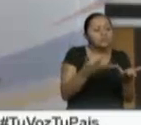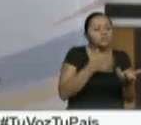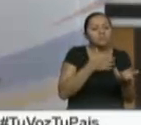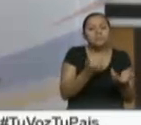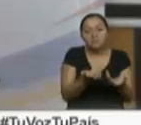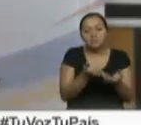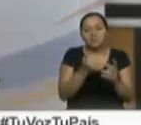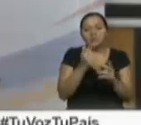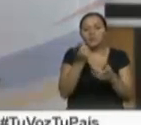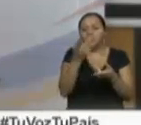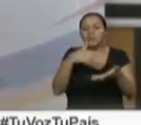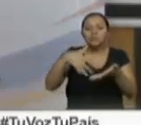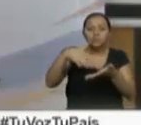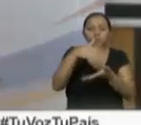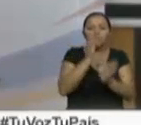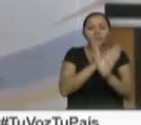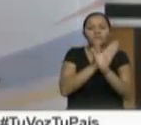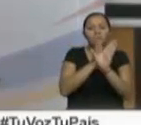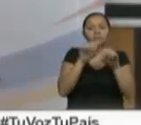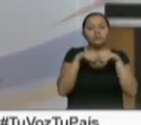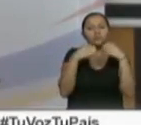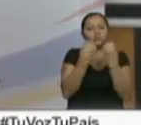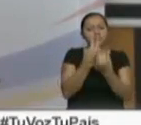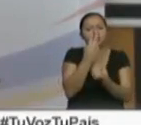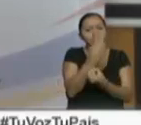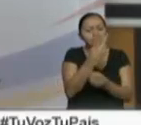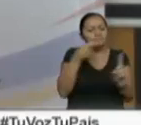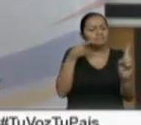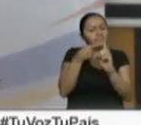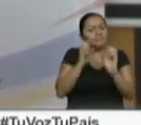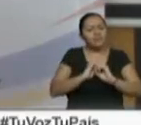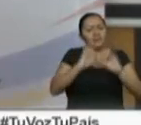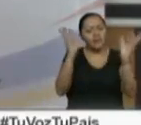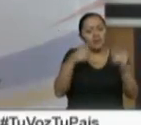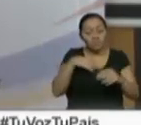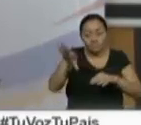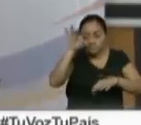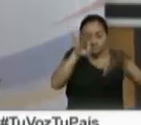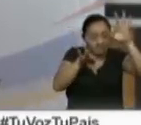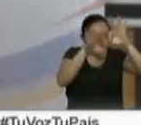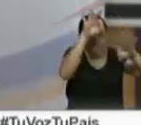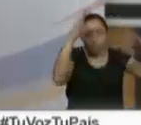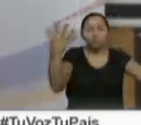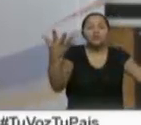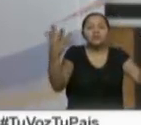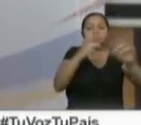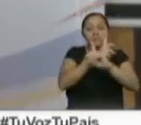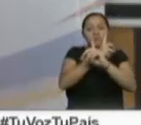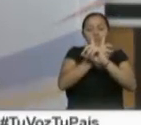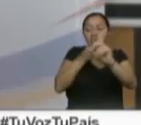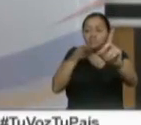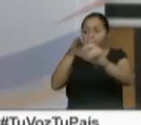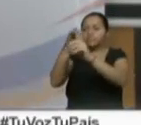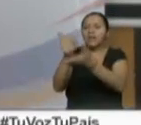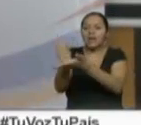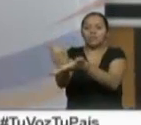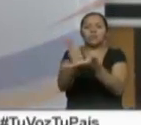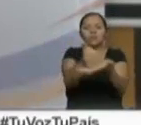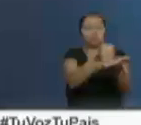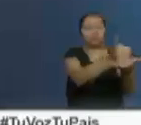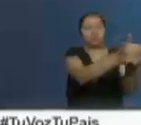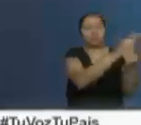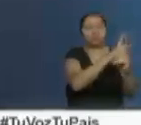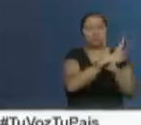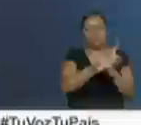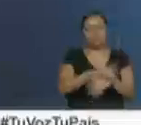y qué necesitan. Tres preguntas claves para un diagnóstico biopsicosocial y llegar al territorio de la mayoría de personas con